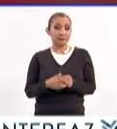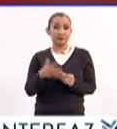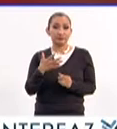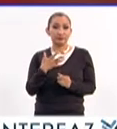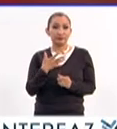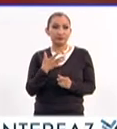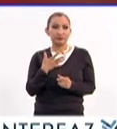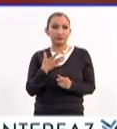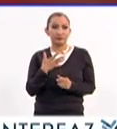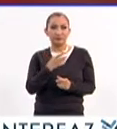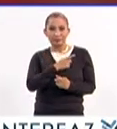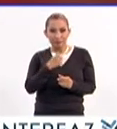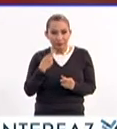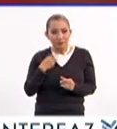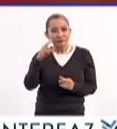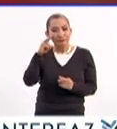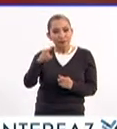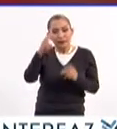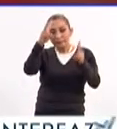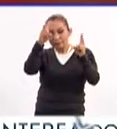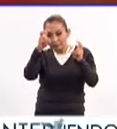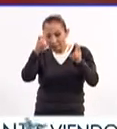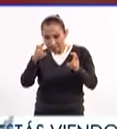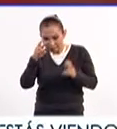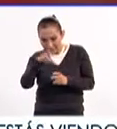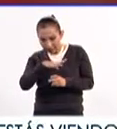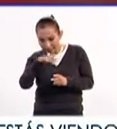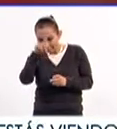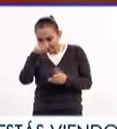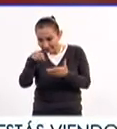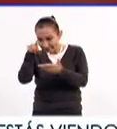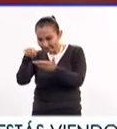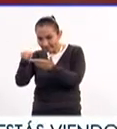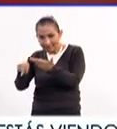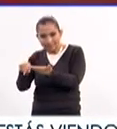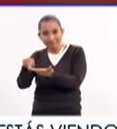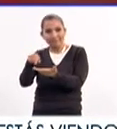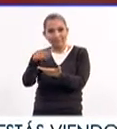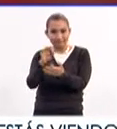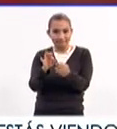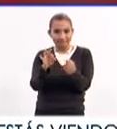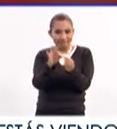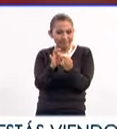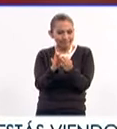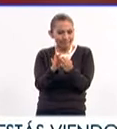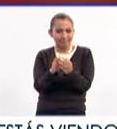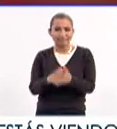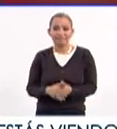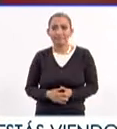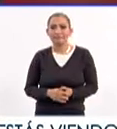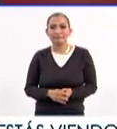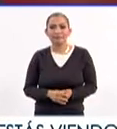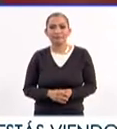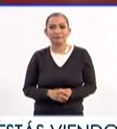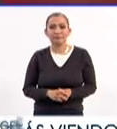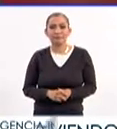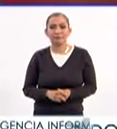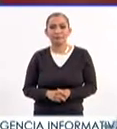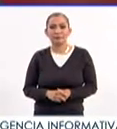tenemos que ver los contenidos. Desde luego, es importantísimo